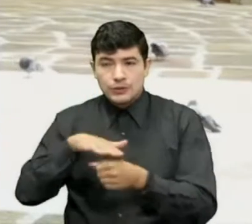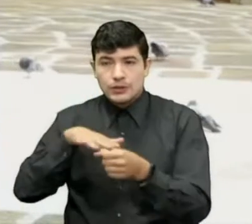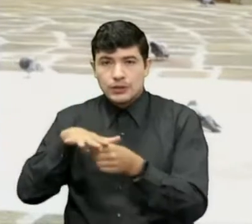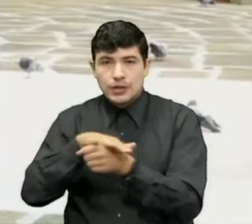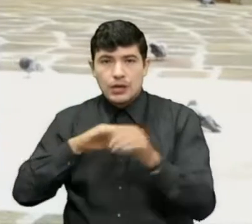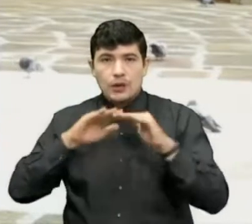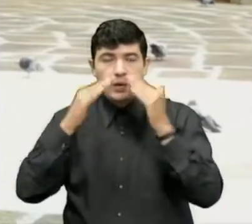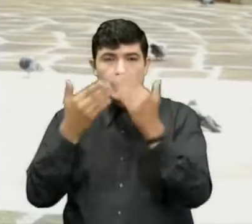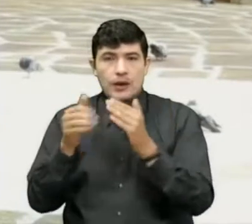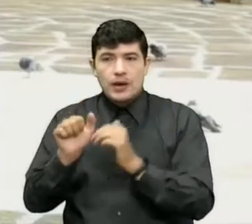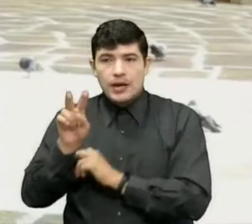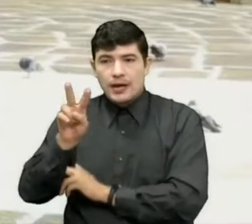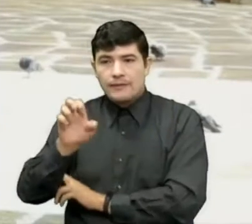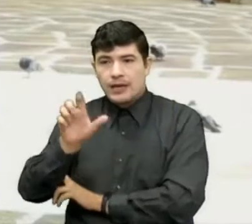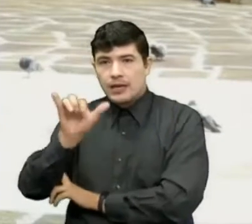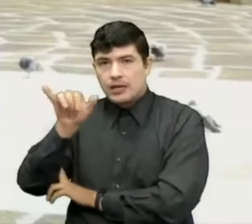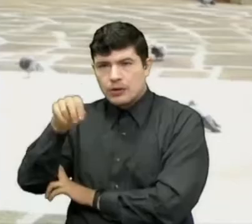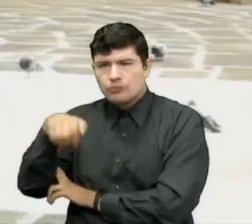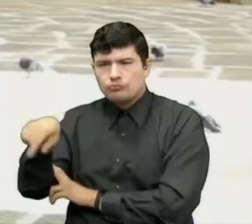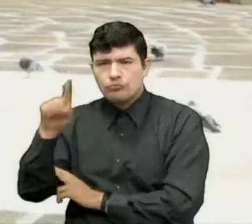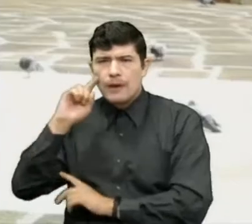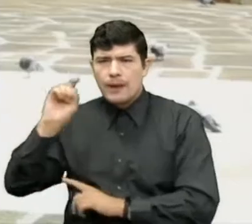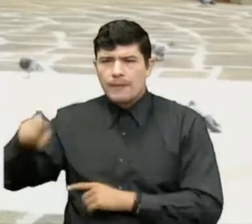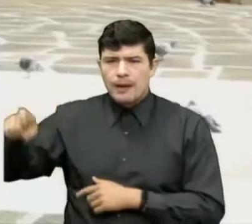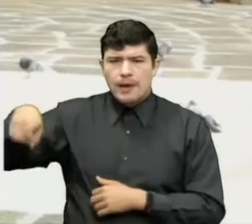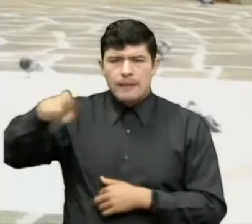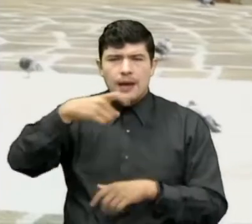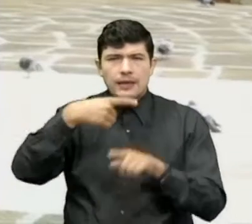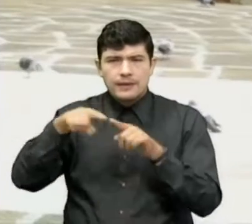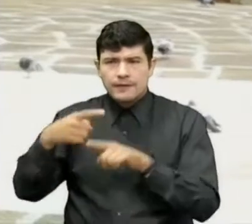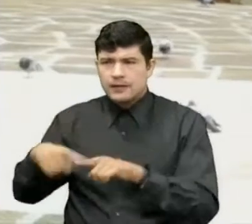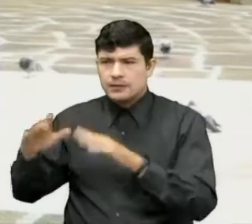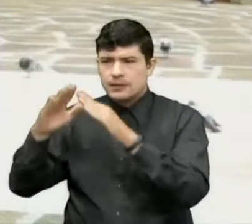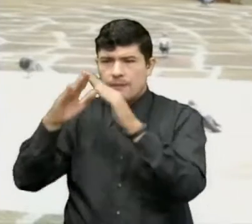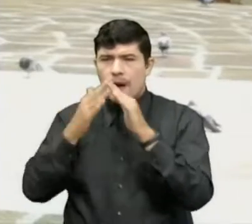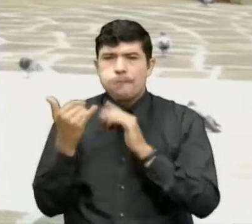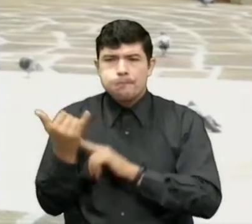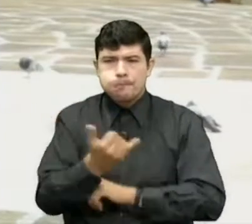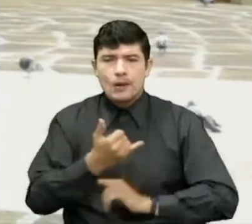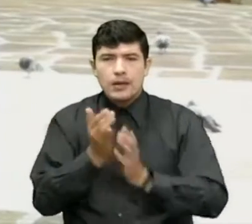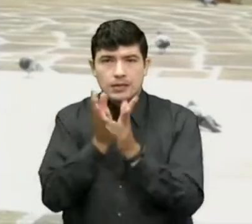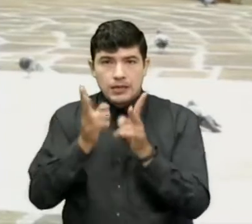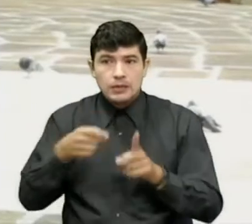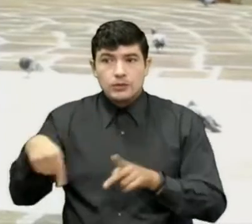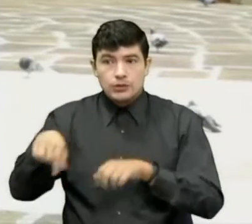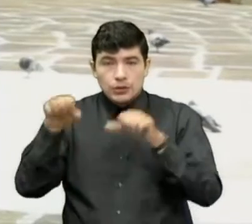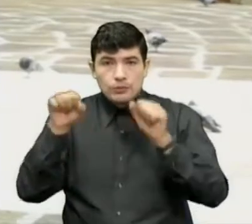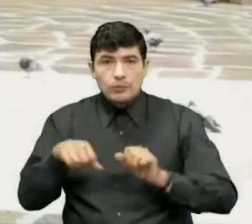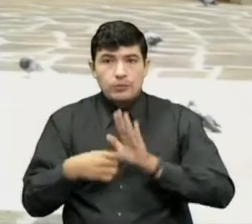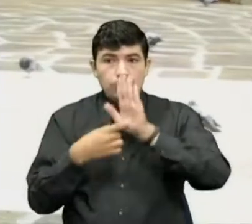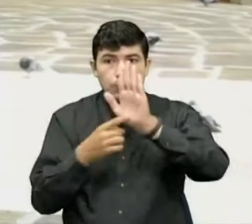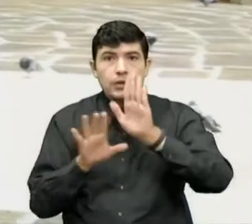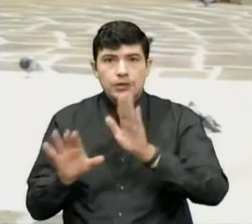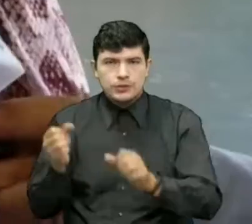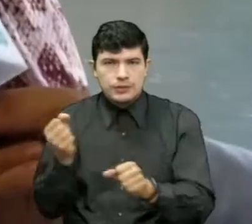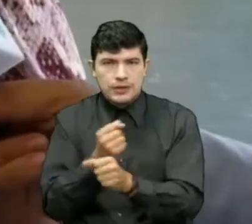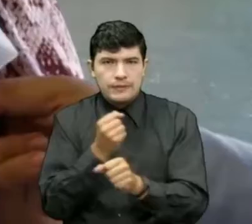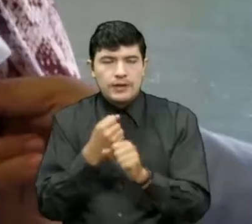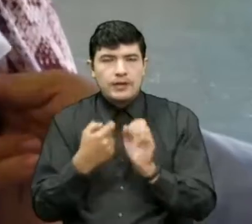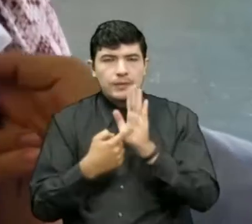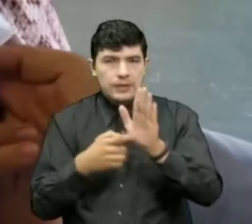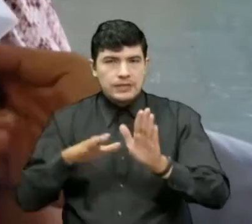avelina moreno realizarán un recorrido por las diferentes viviendas de esos estudiantes para que puedan presentar los trabajos atrasados